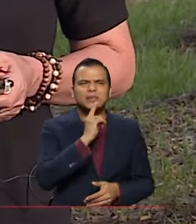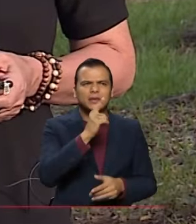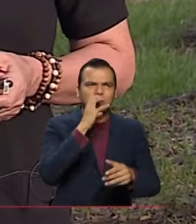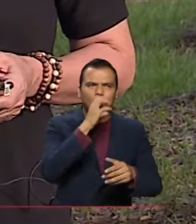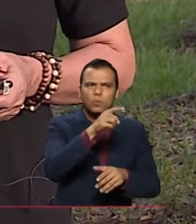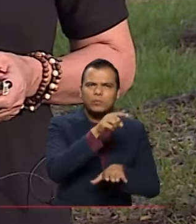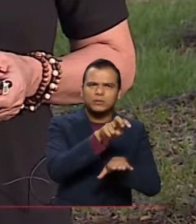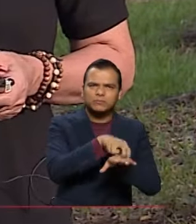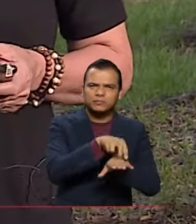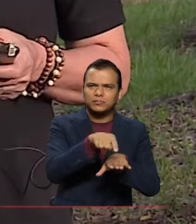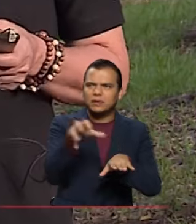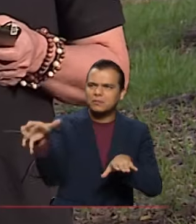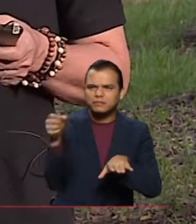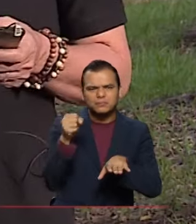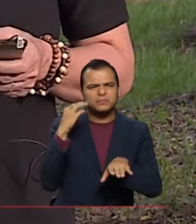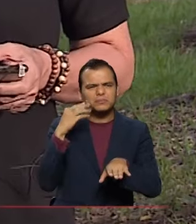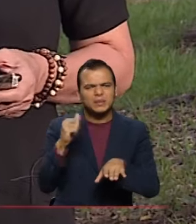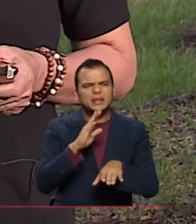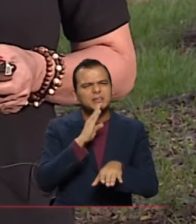esta muchacha.